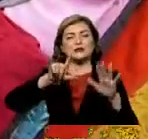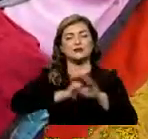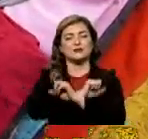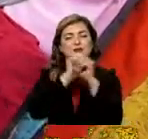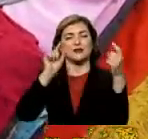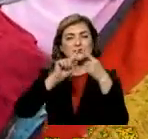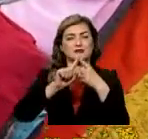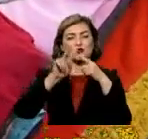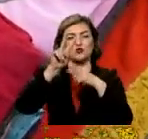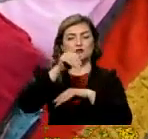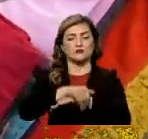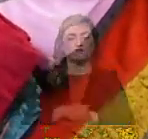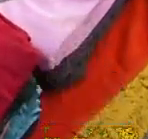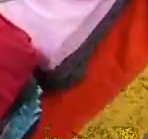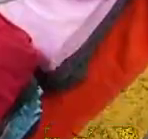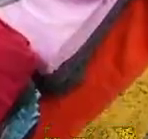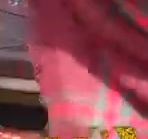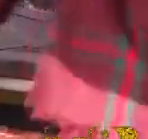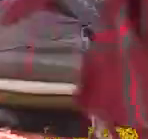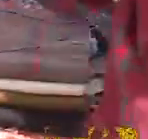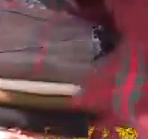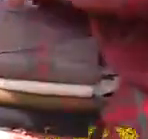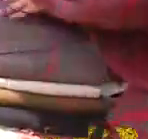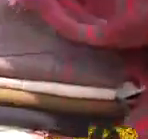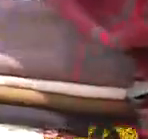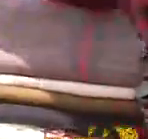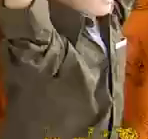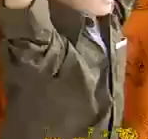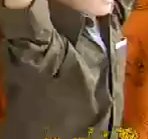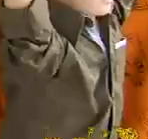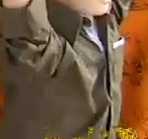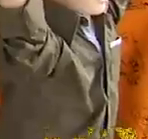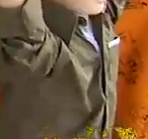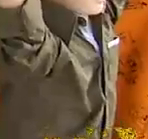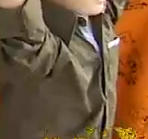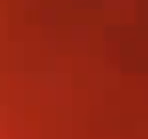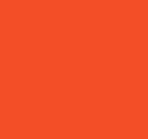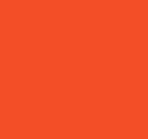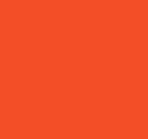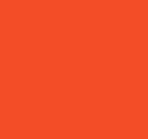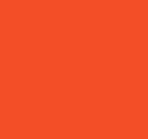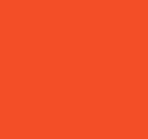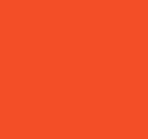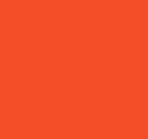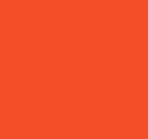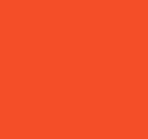7 de la mañana a 2 de la tarde. ¿A qué hora llega? En Quito, Natalie Jiménez, 24 horas.